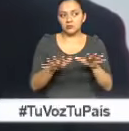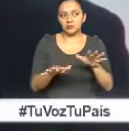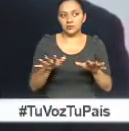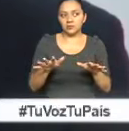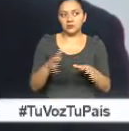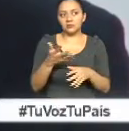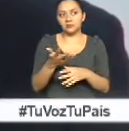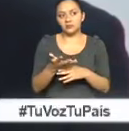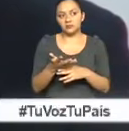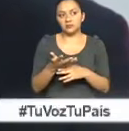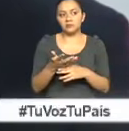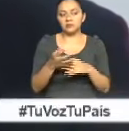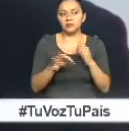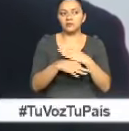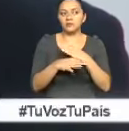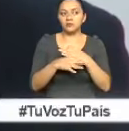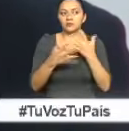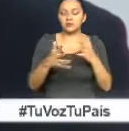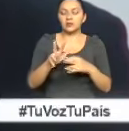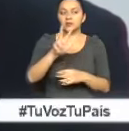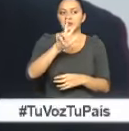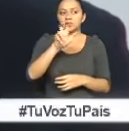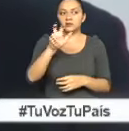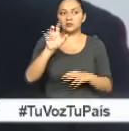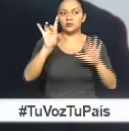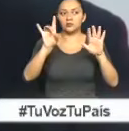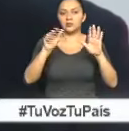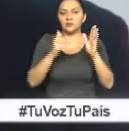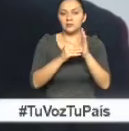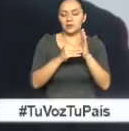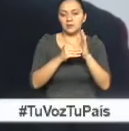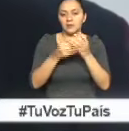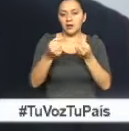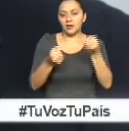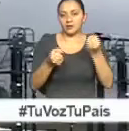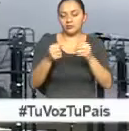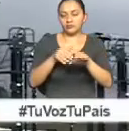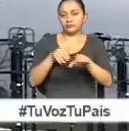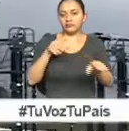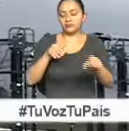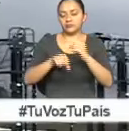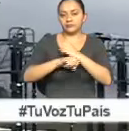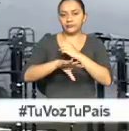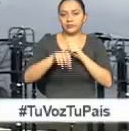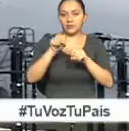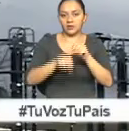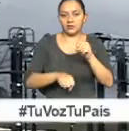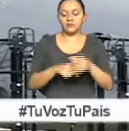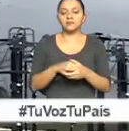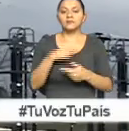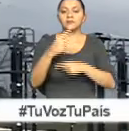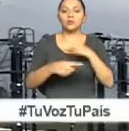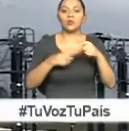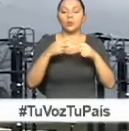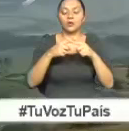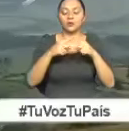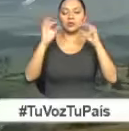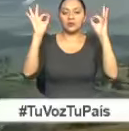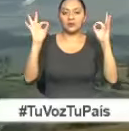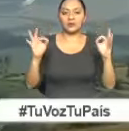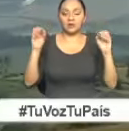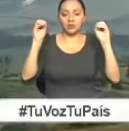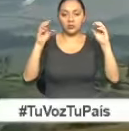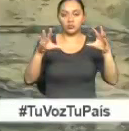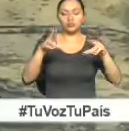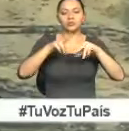que dejen de funcionar cerca de 380 mil vehículos. Ese es el gran beneficio. Para evacuar la energía eléctrica de sopladora se